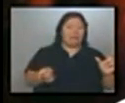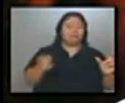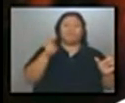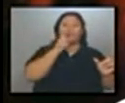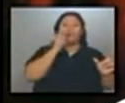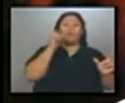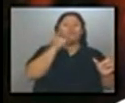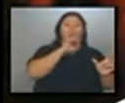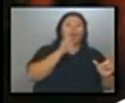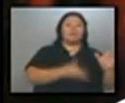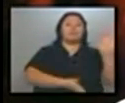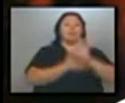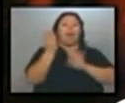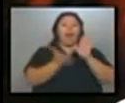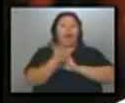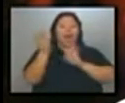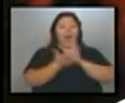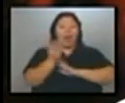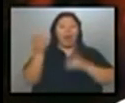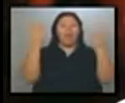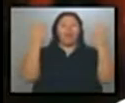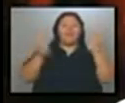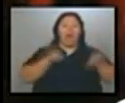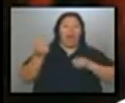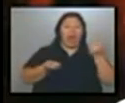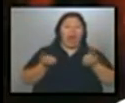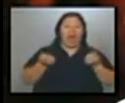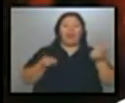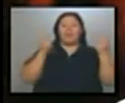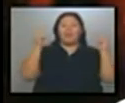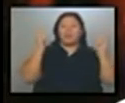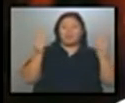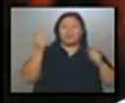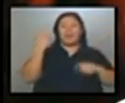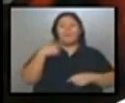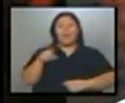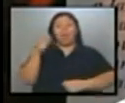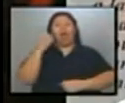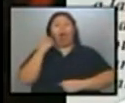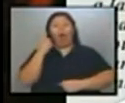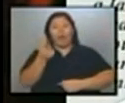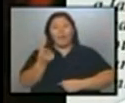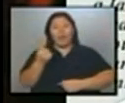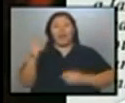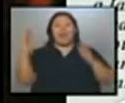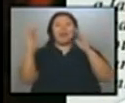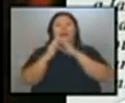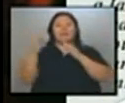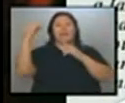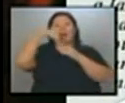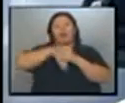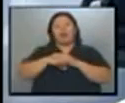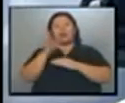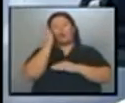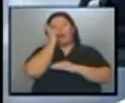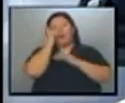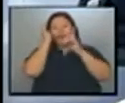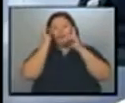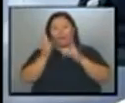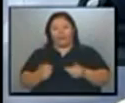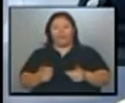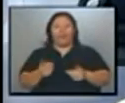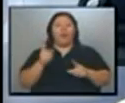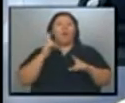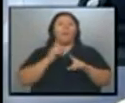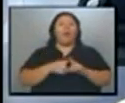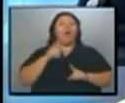casa. Apa. Oh. ¿Ustedes tuvieron alguna relación que esperaron durmiendo en casa cuando el otro sale a bailar? Sí, pero no por la diferencia de edad. Y acá